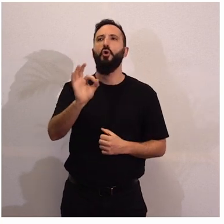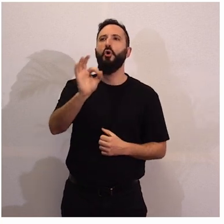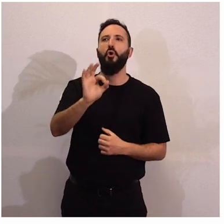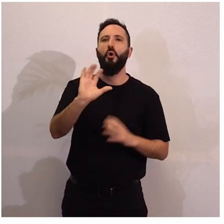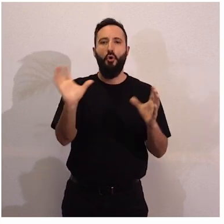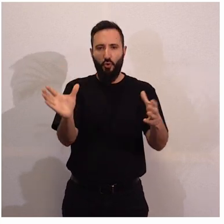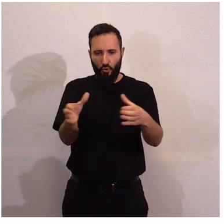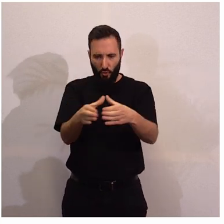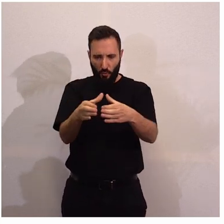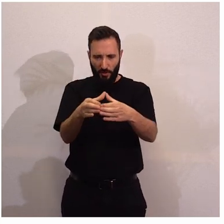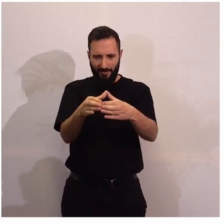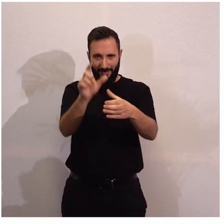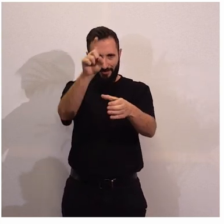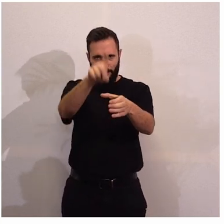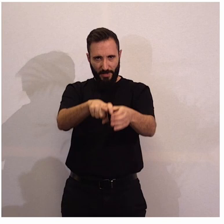en comunidad,